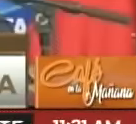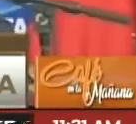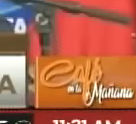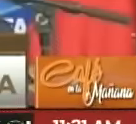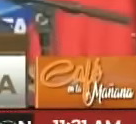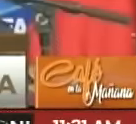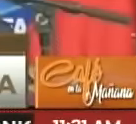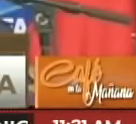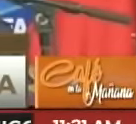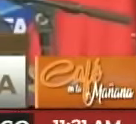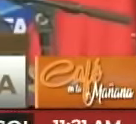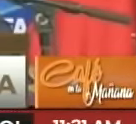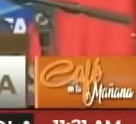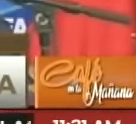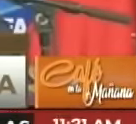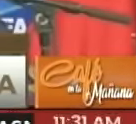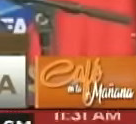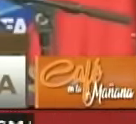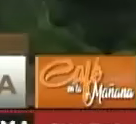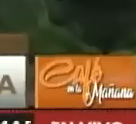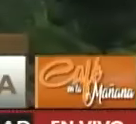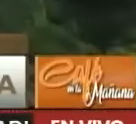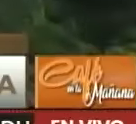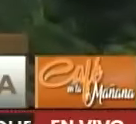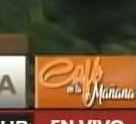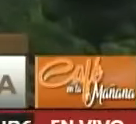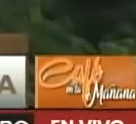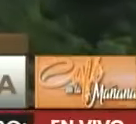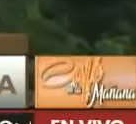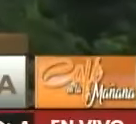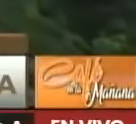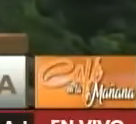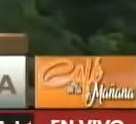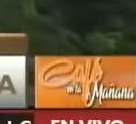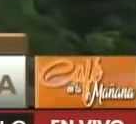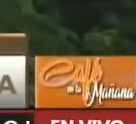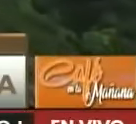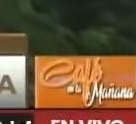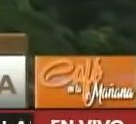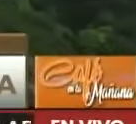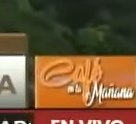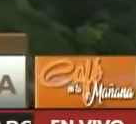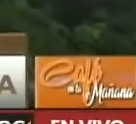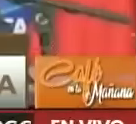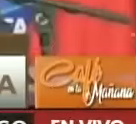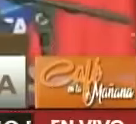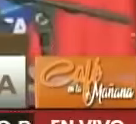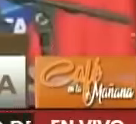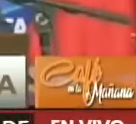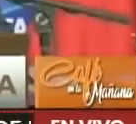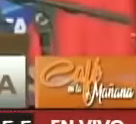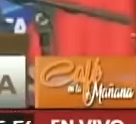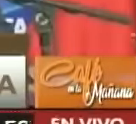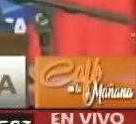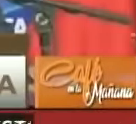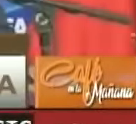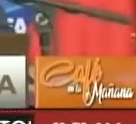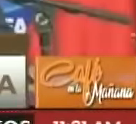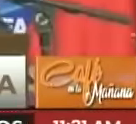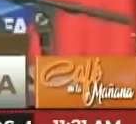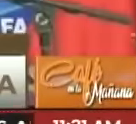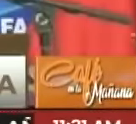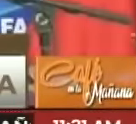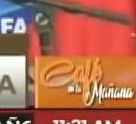evento electoral. Es un momento culminante, importantísimo, que abre la puerta